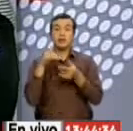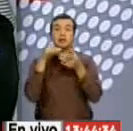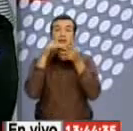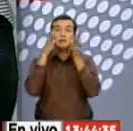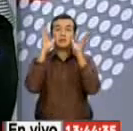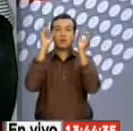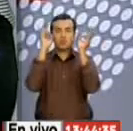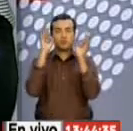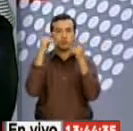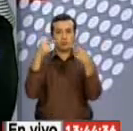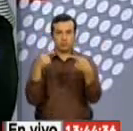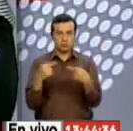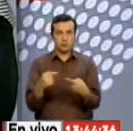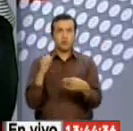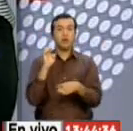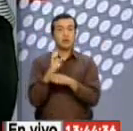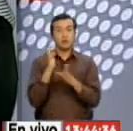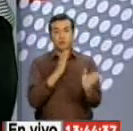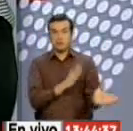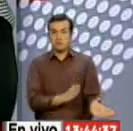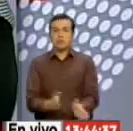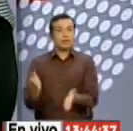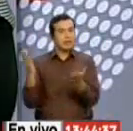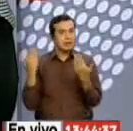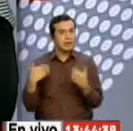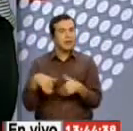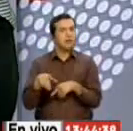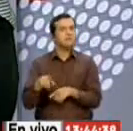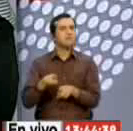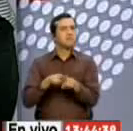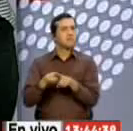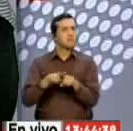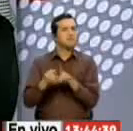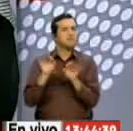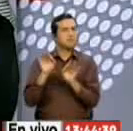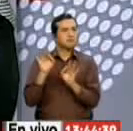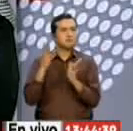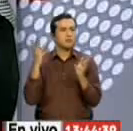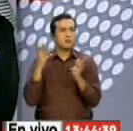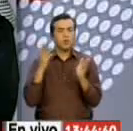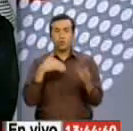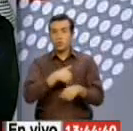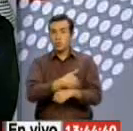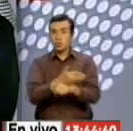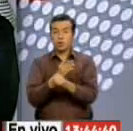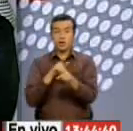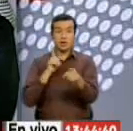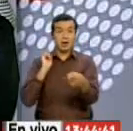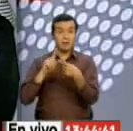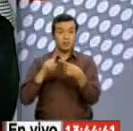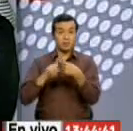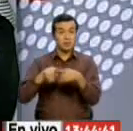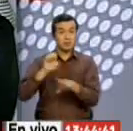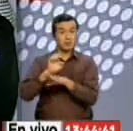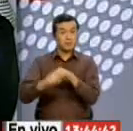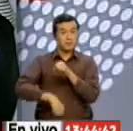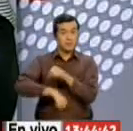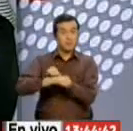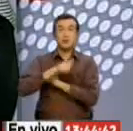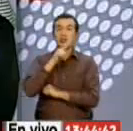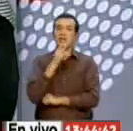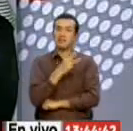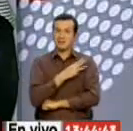los equipos que ya se encuentra preparando precisamente estos compromisos, pero también esta última jornada del Campeonato Ecuatoriano de Fútbol, es el